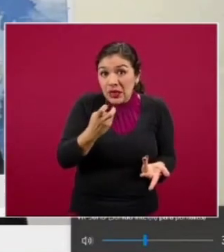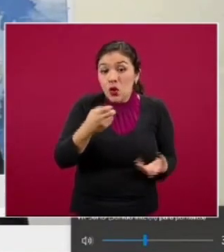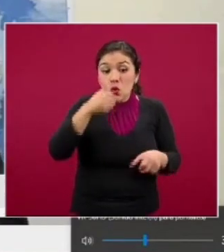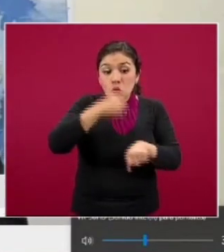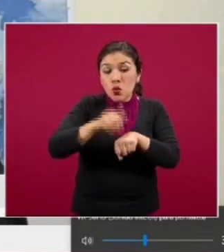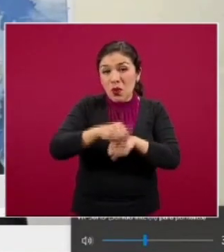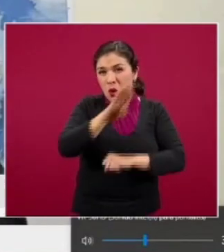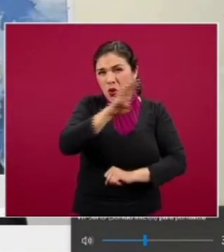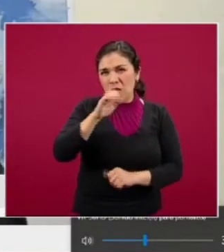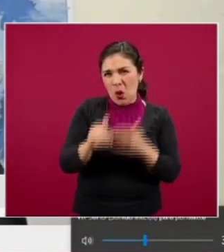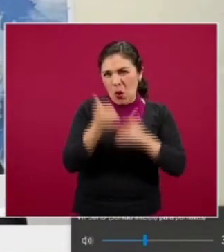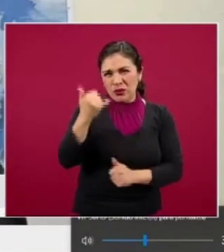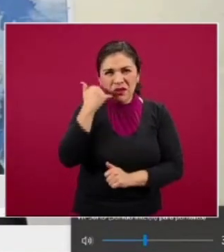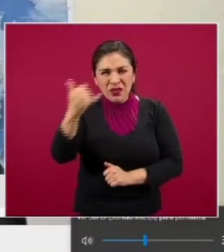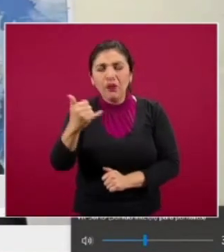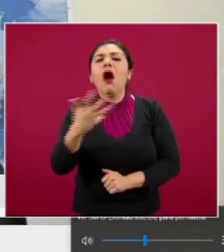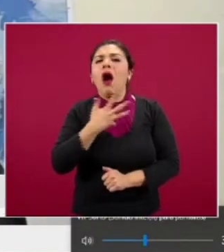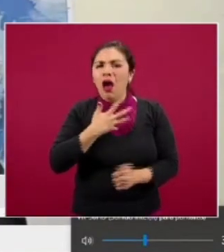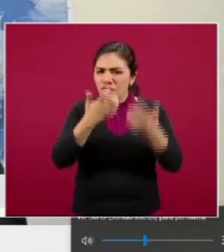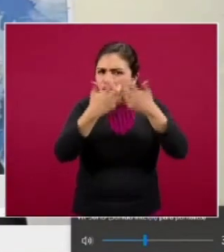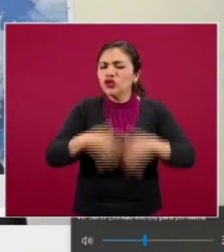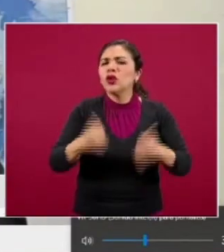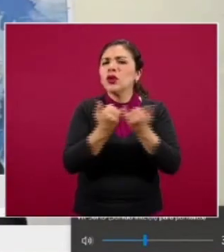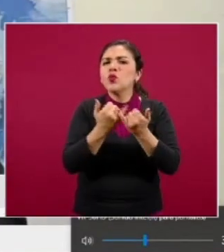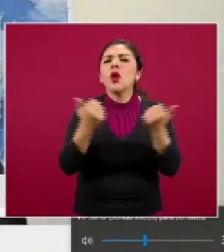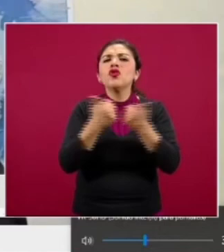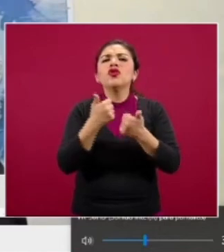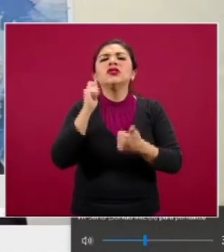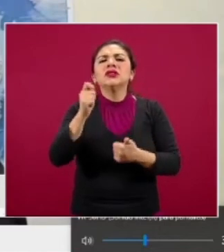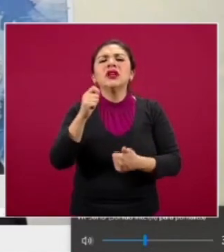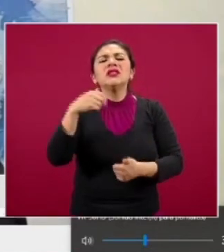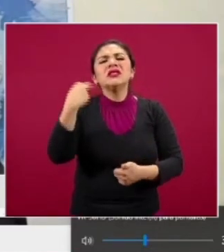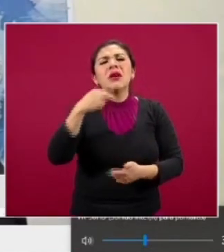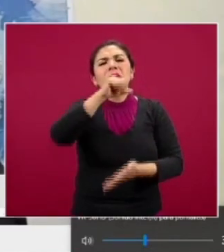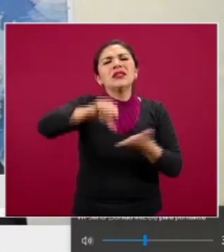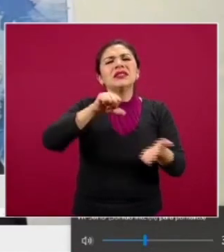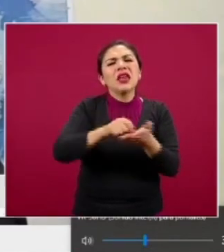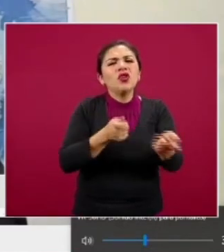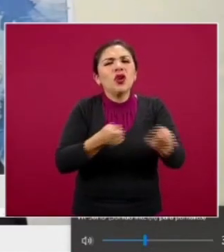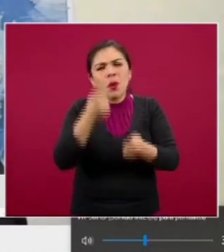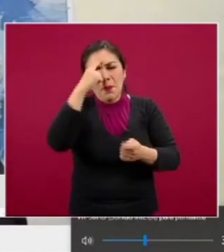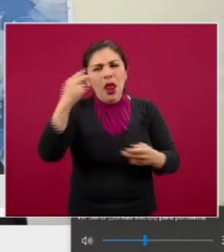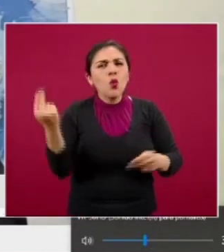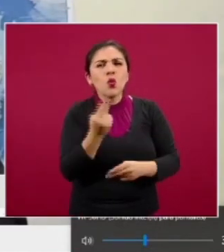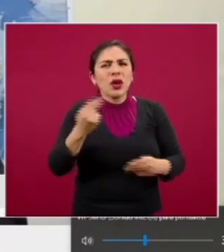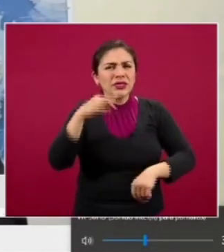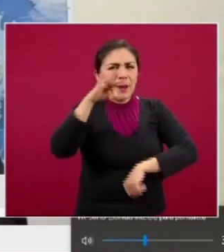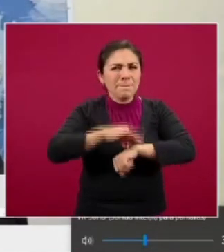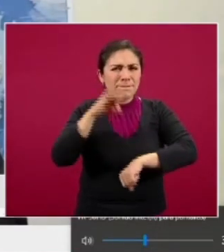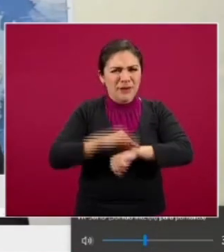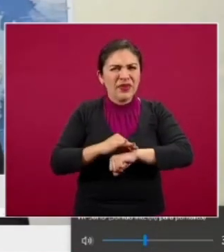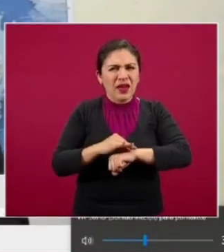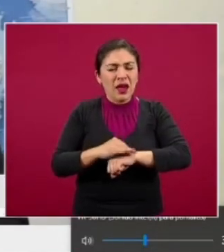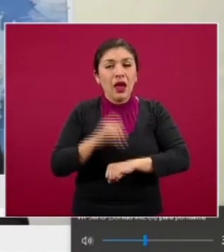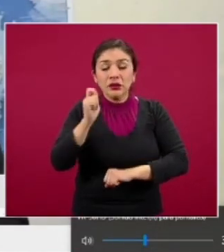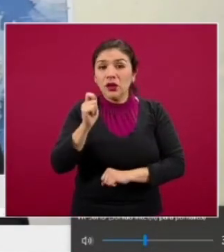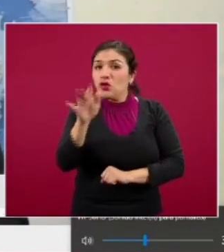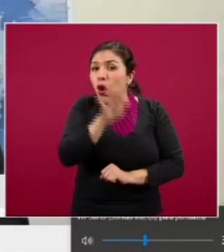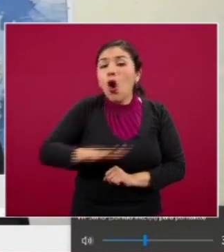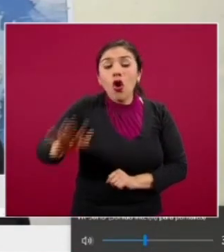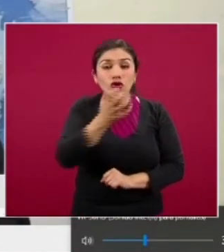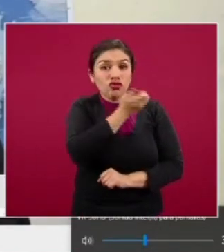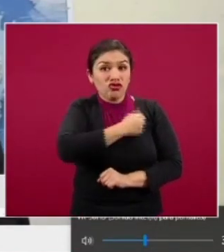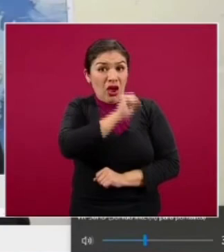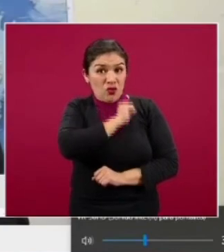número 911 funciona también a través de un mecanismo que se llama el Centro Regulador de Urgencias Médicas, que para todo el sector